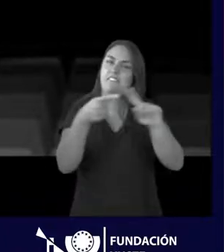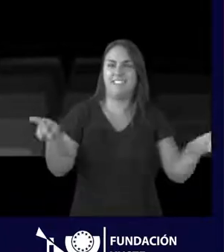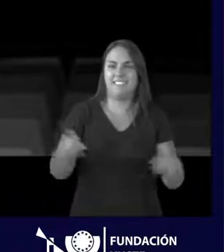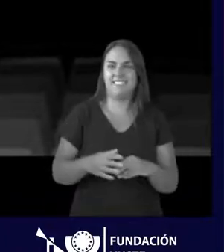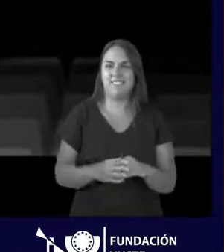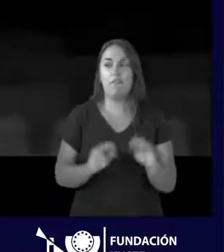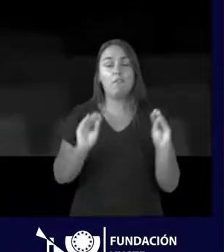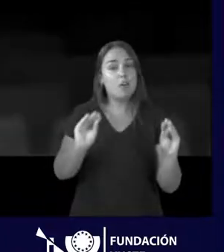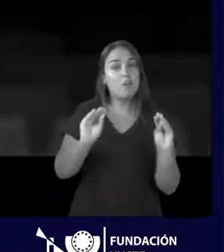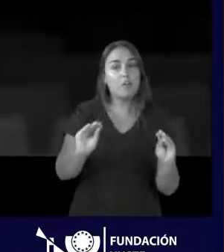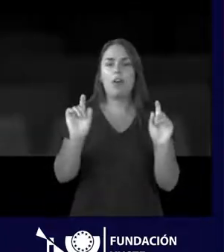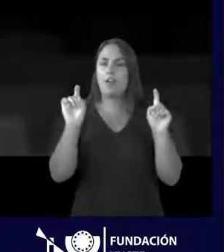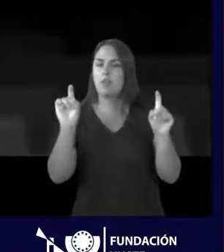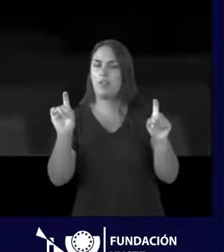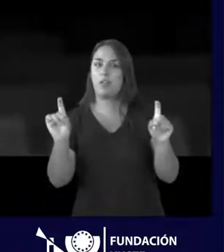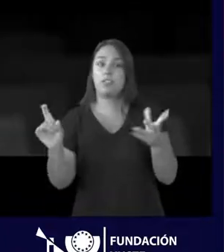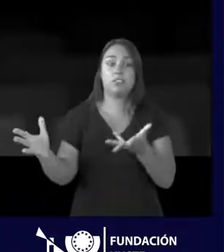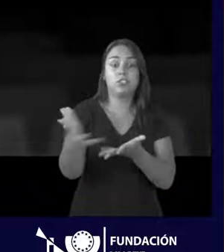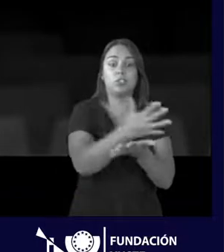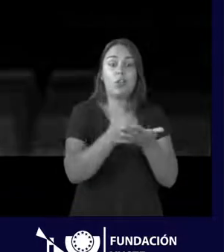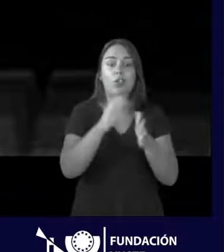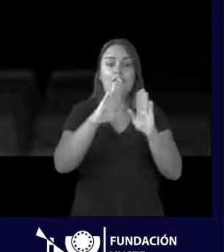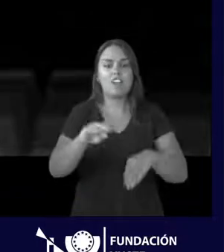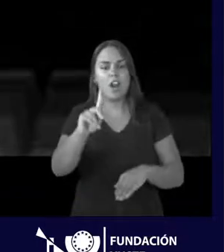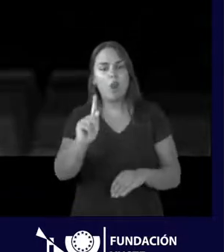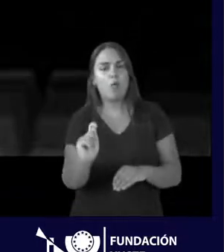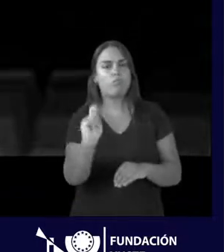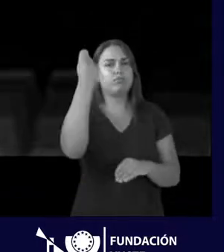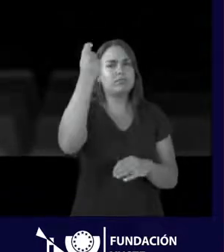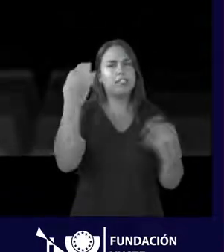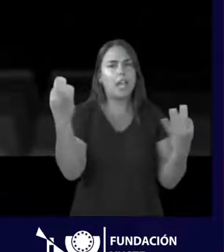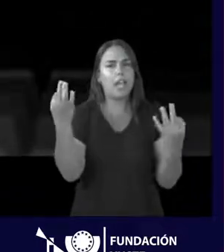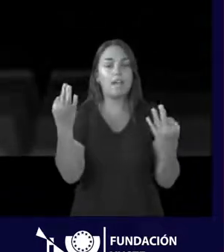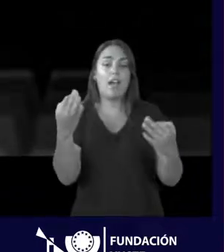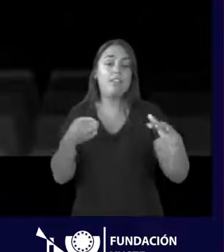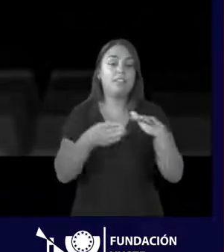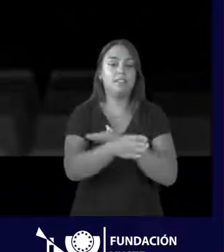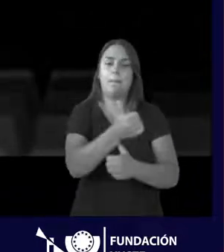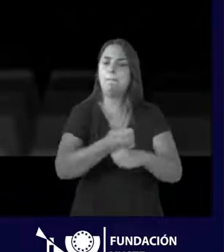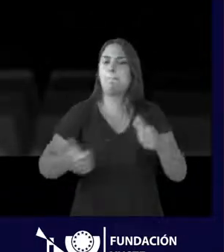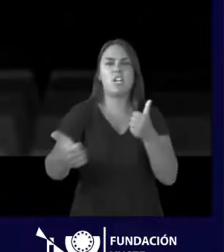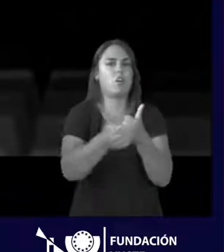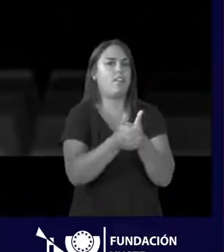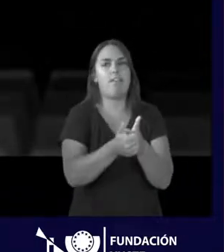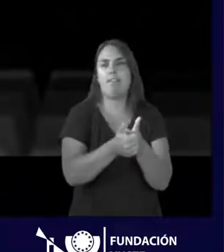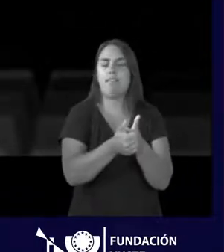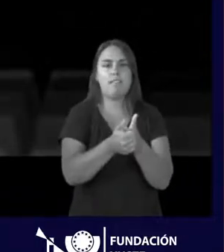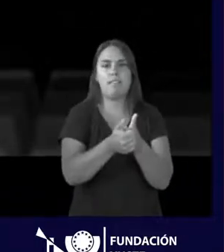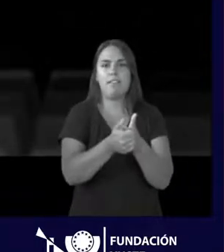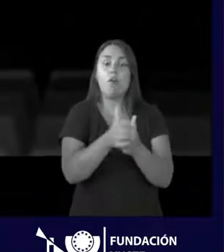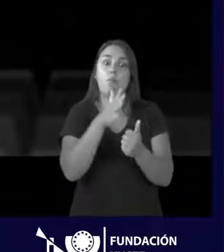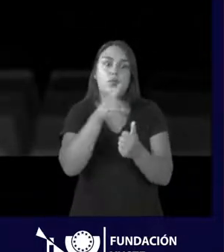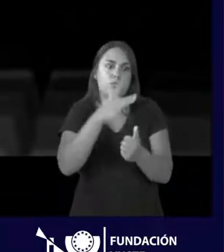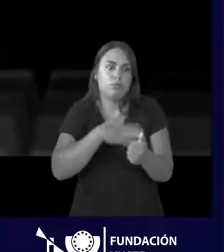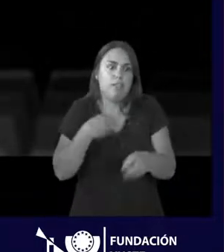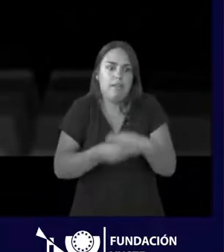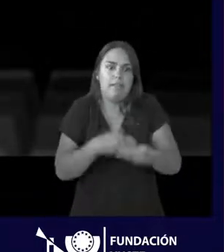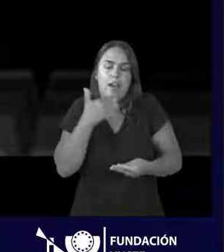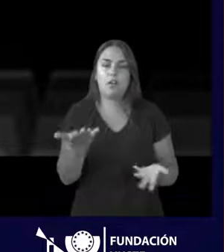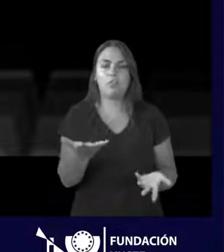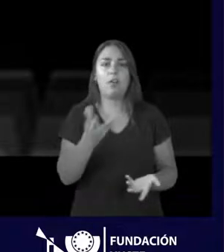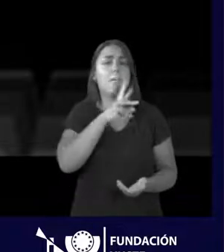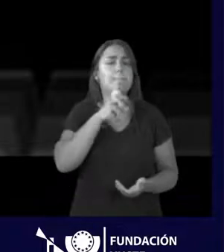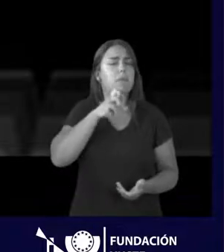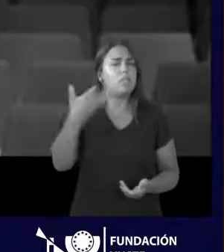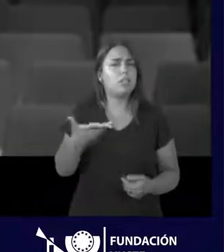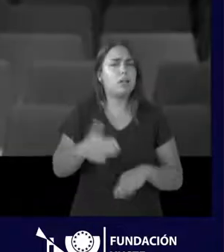de pensar cambia la formación y la educación entre todos conseguir que la accesibilidad sea lo prioritario cuando tú vas a poner en